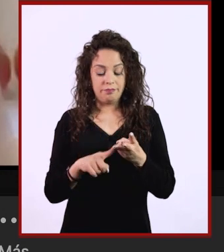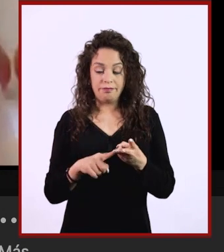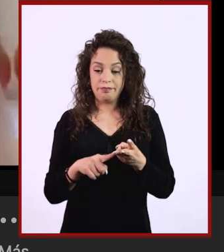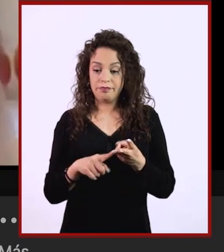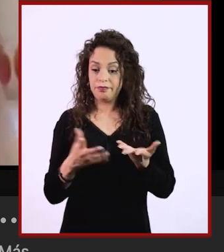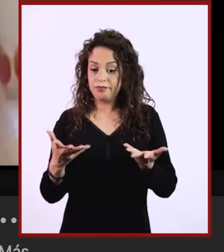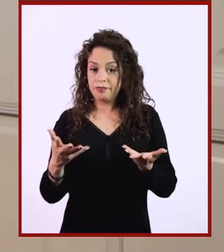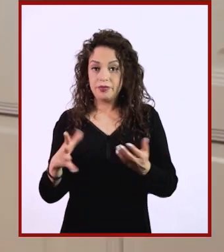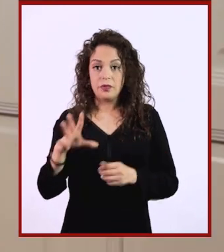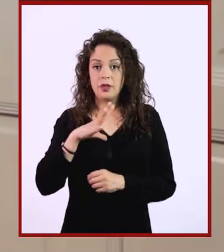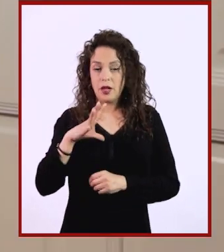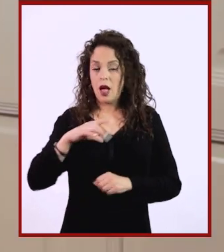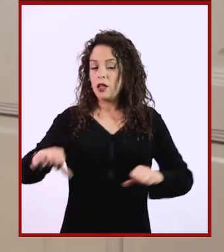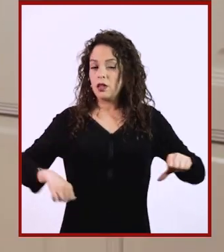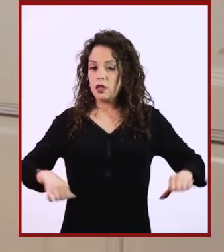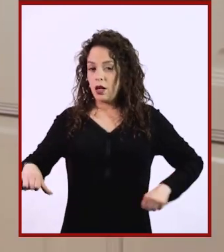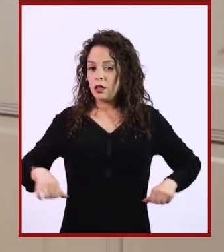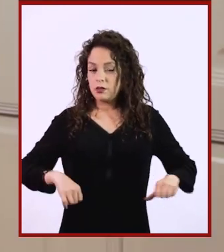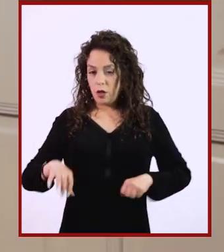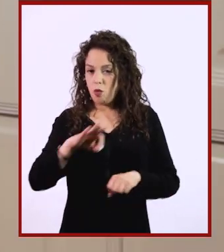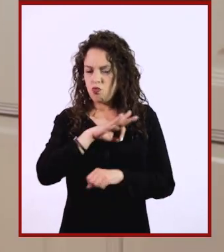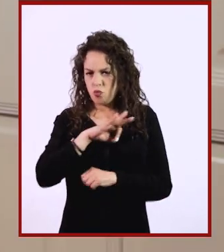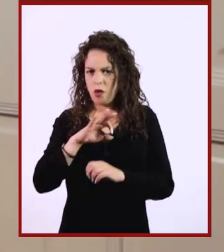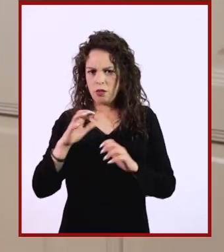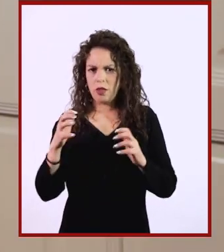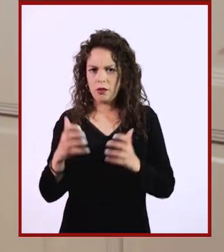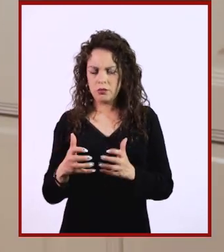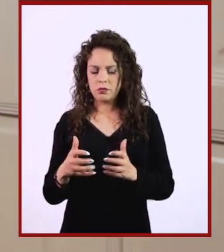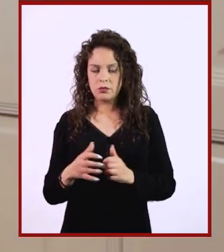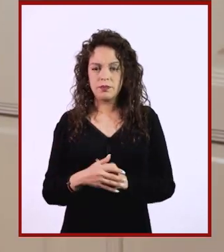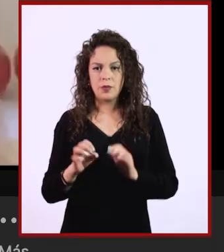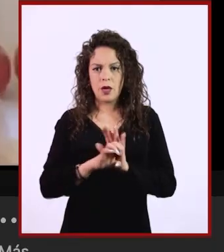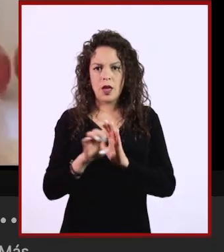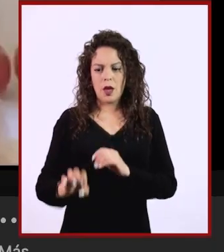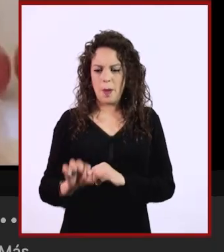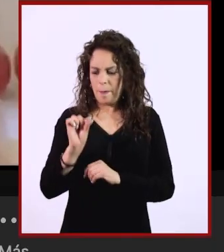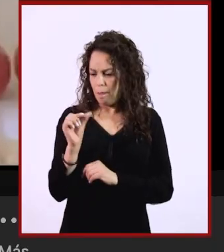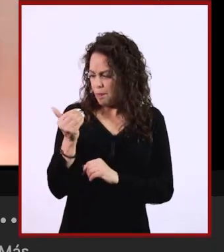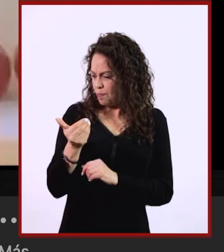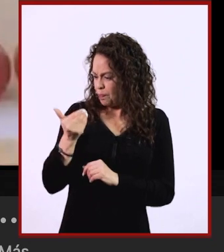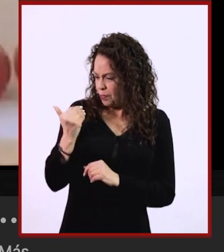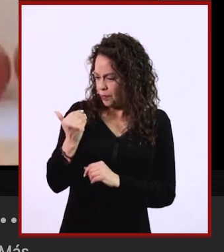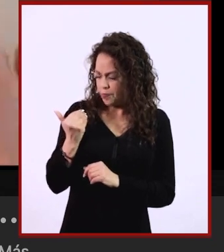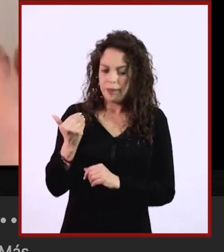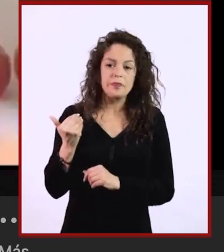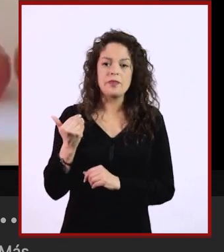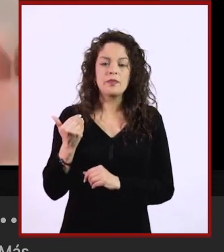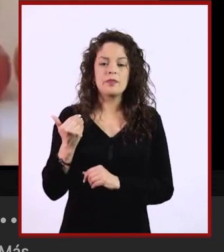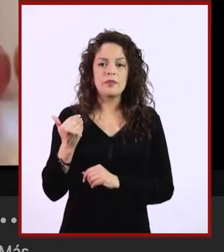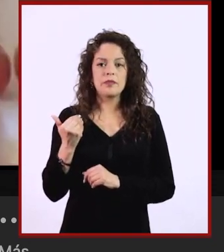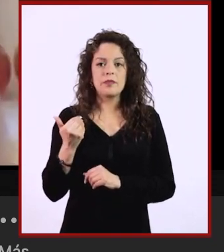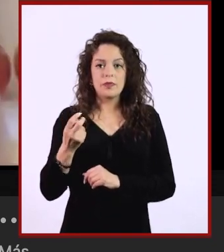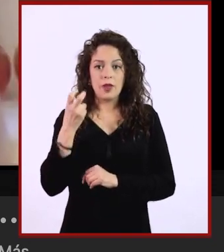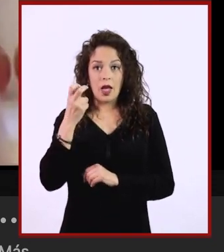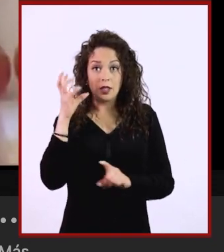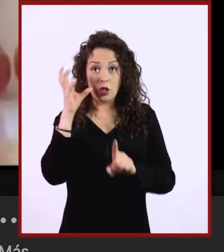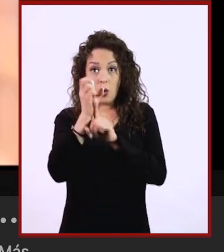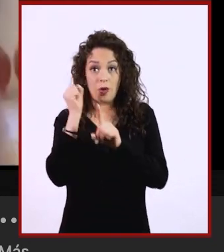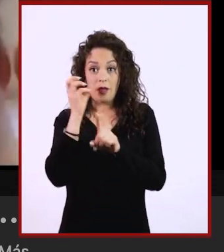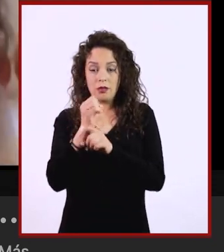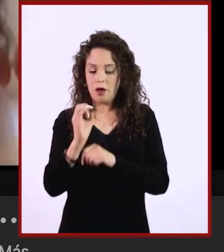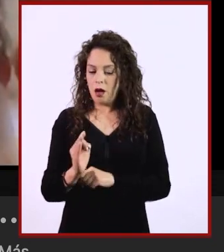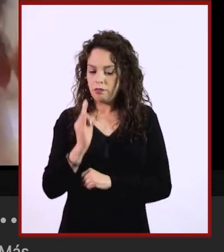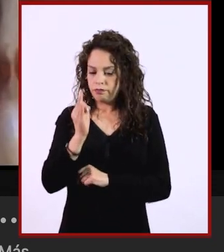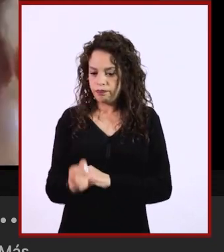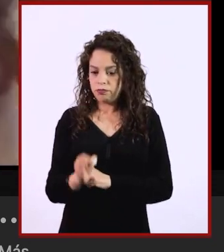Y bueno, hay algunas acciones que podemos hacer. Por ejemplo, recientemente se adoptaron estos objetivos, la